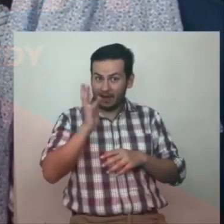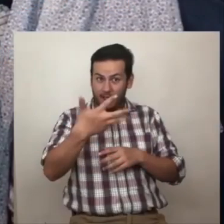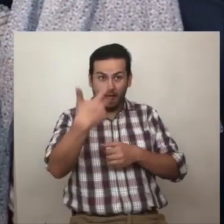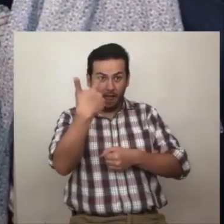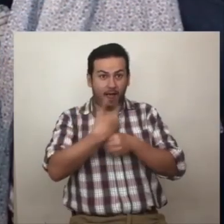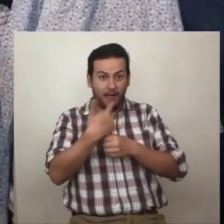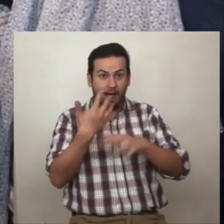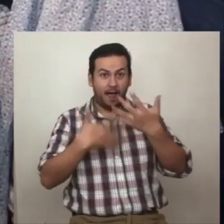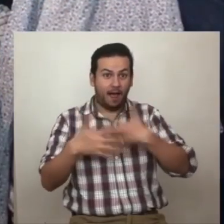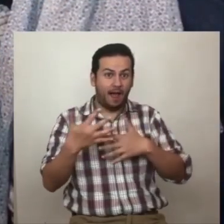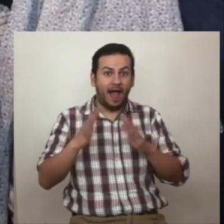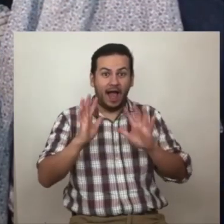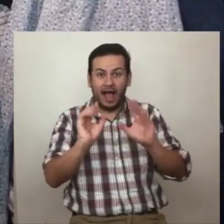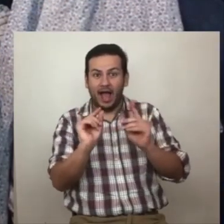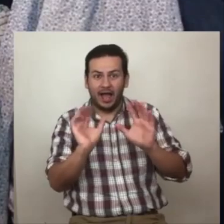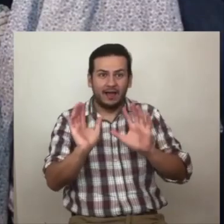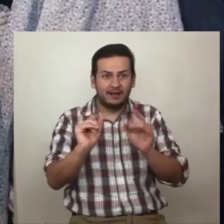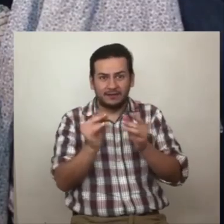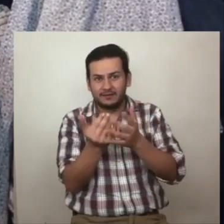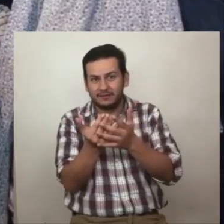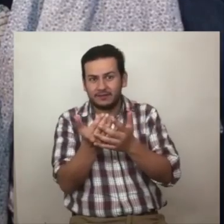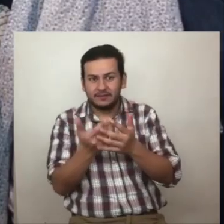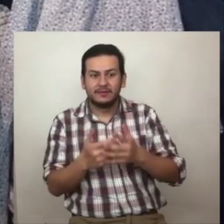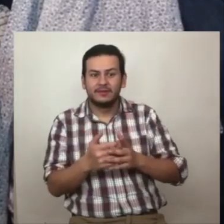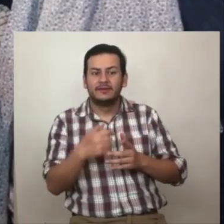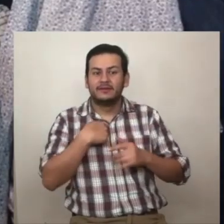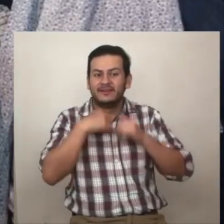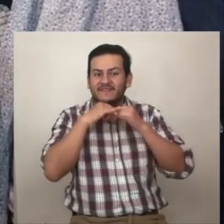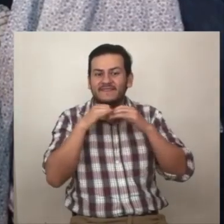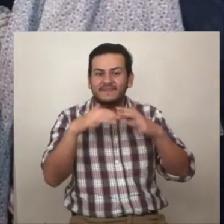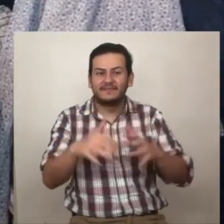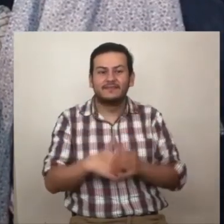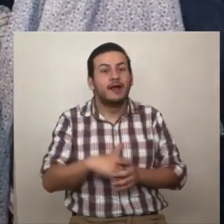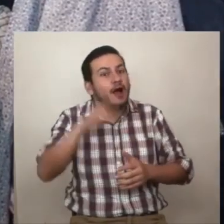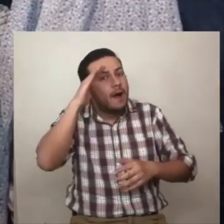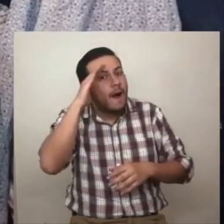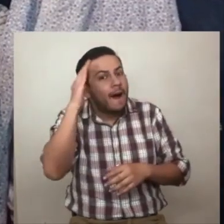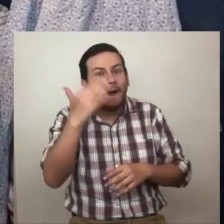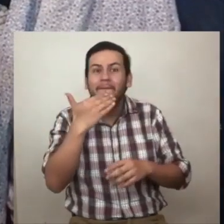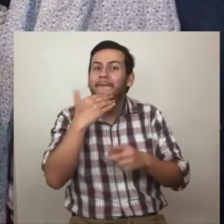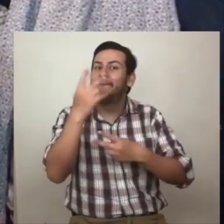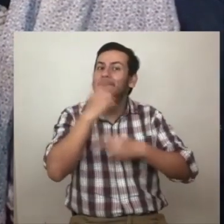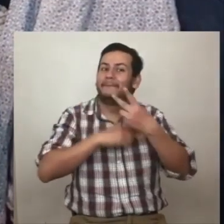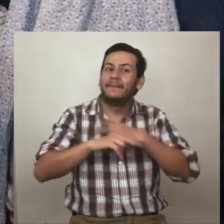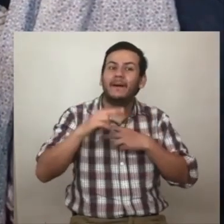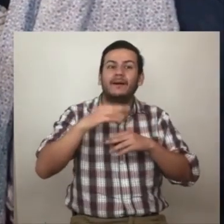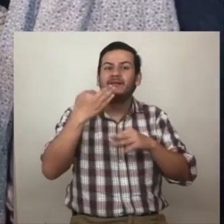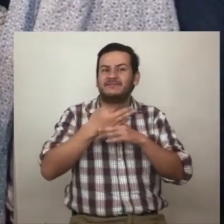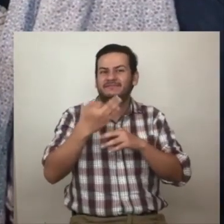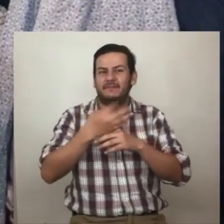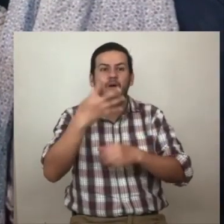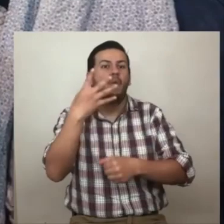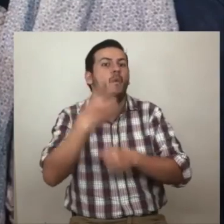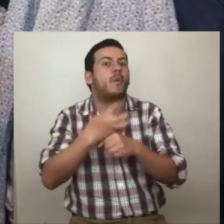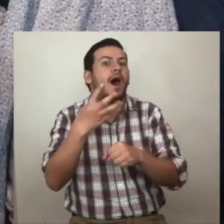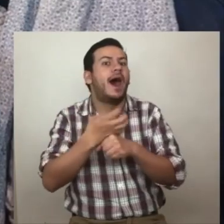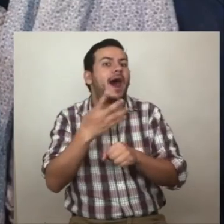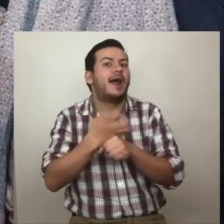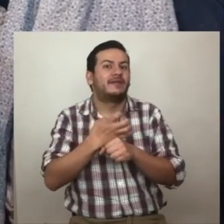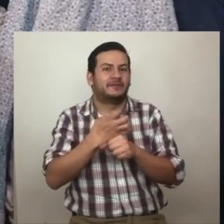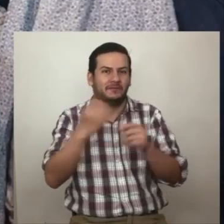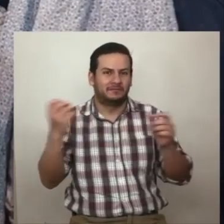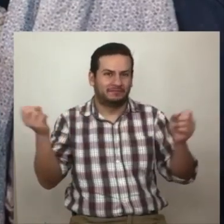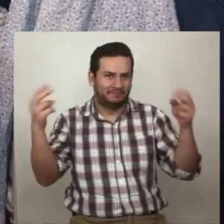Ya estamos grabando. Espérame. Le informo. Hola, bienvenidos al episodio 4 de Comedia